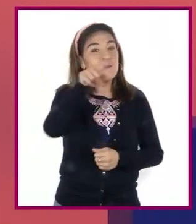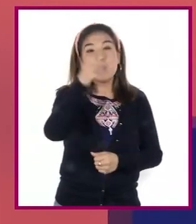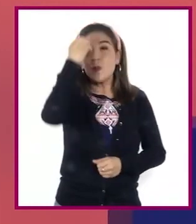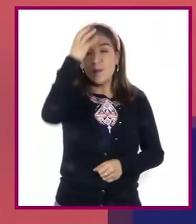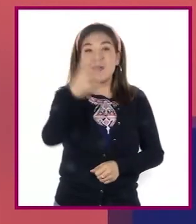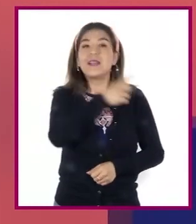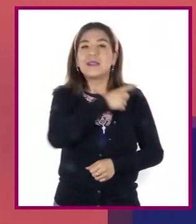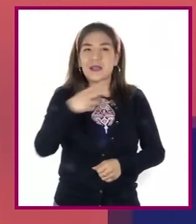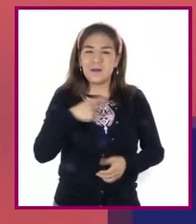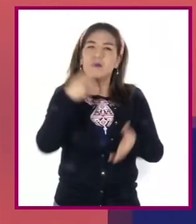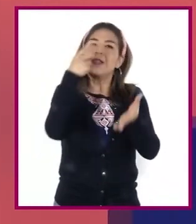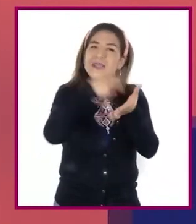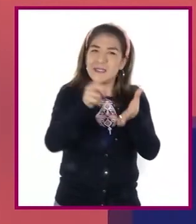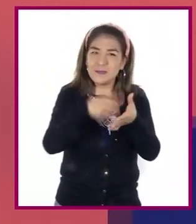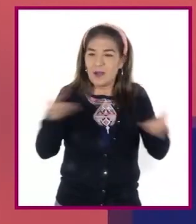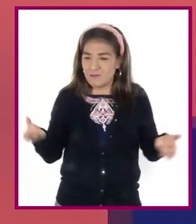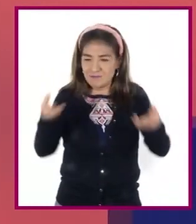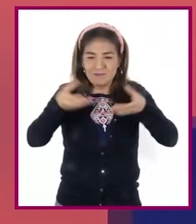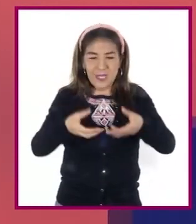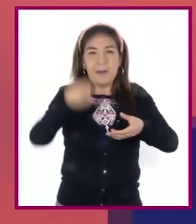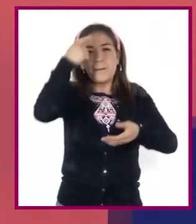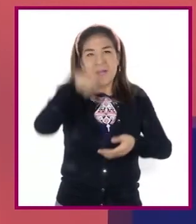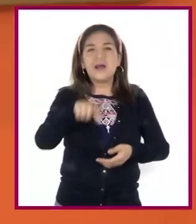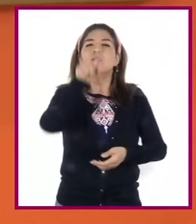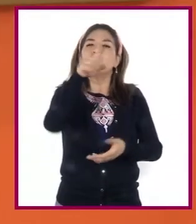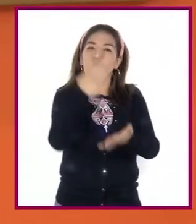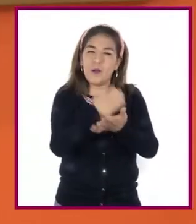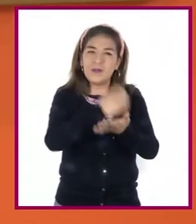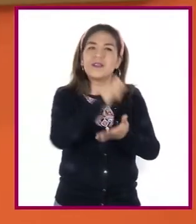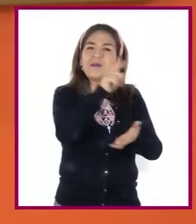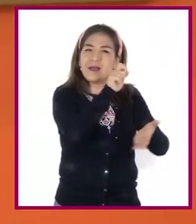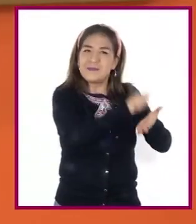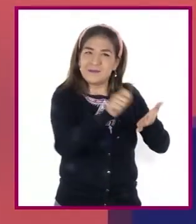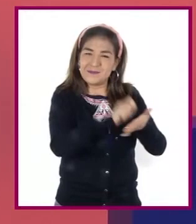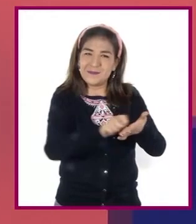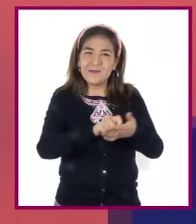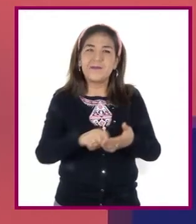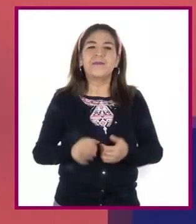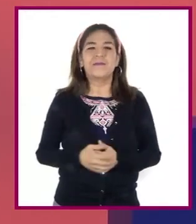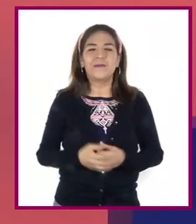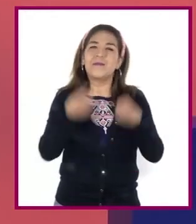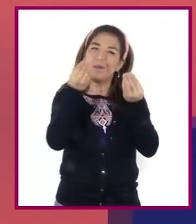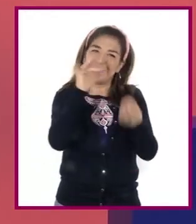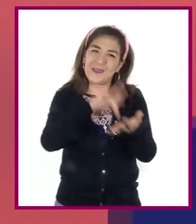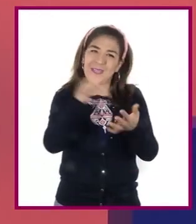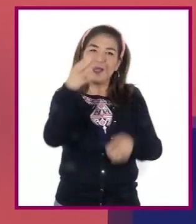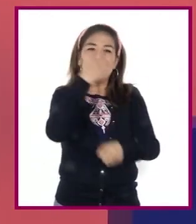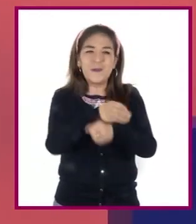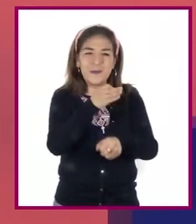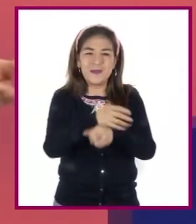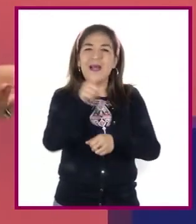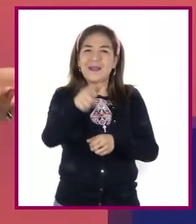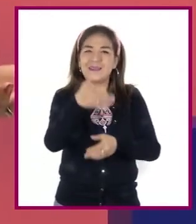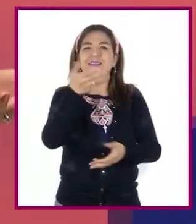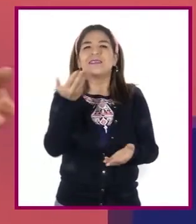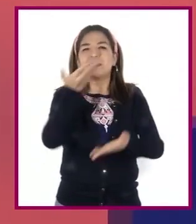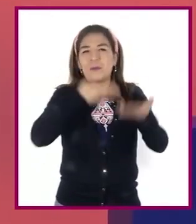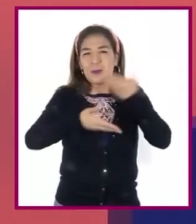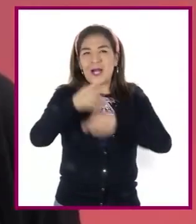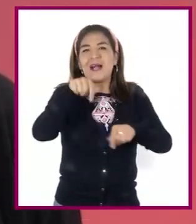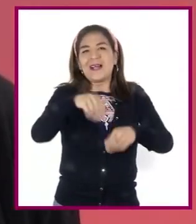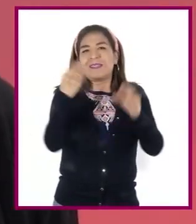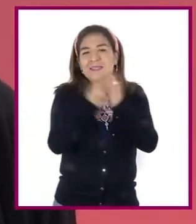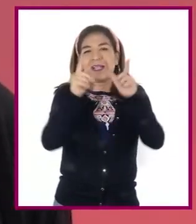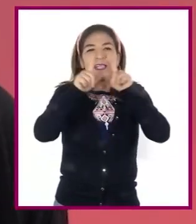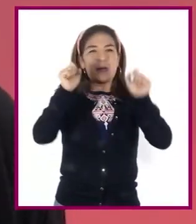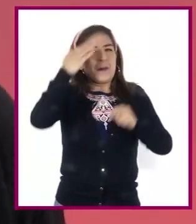siempre cerca su diccionario y su libreta de apuntes. Gracias por compartir con nosotros esta sesión de Lengua Materna 1 en